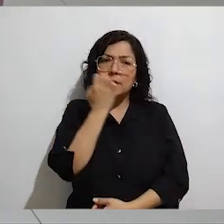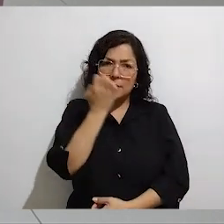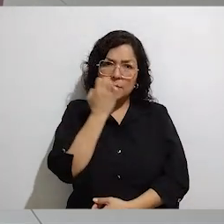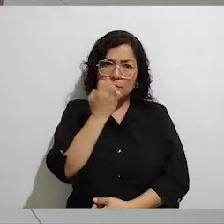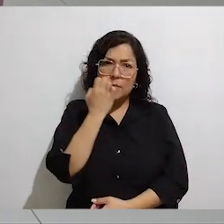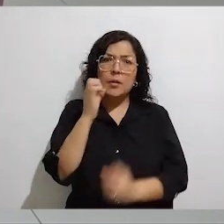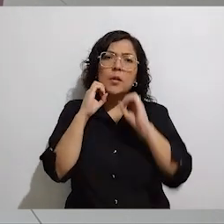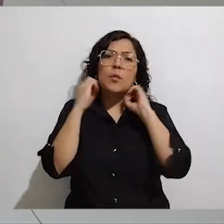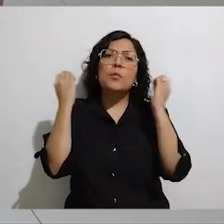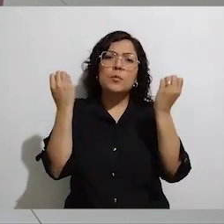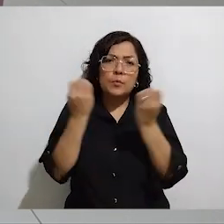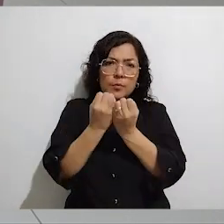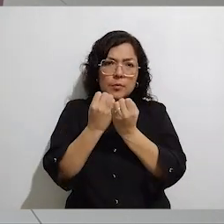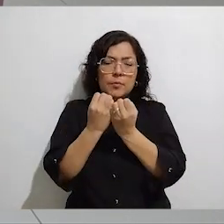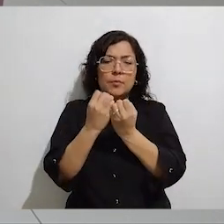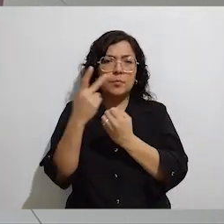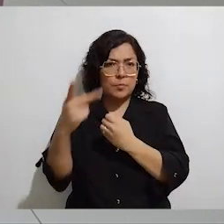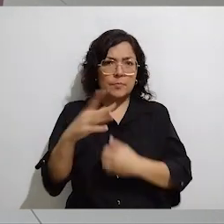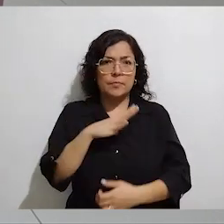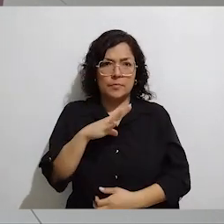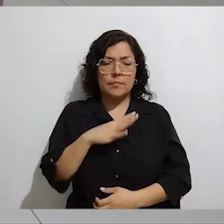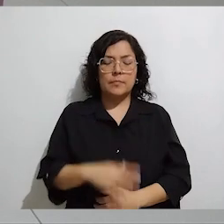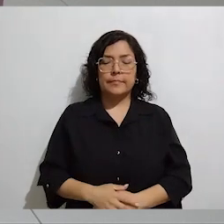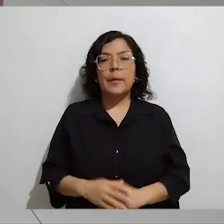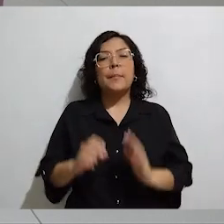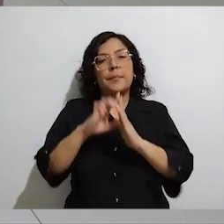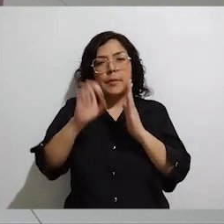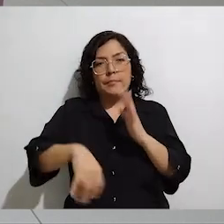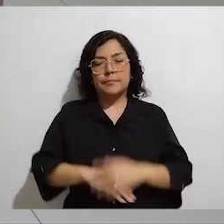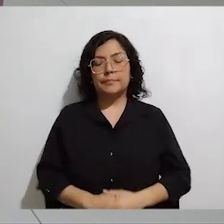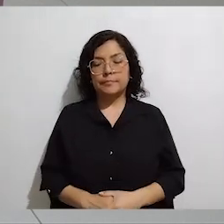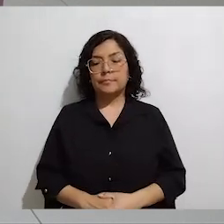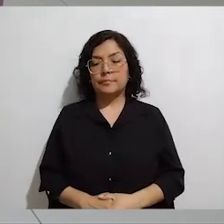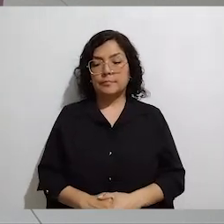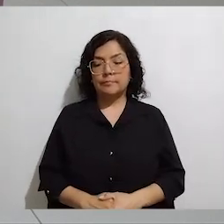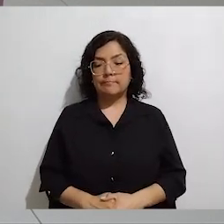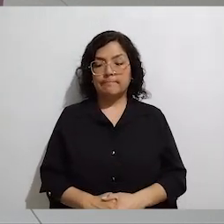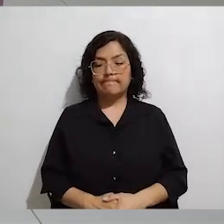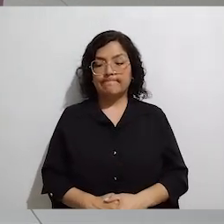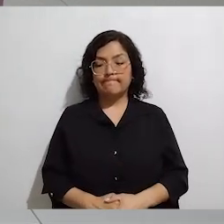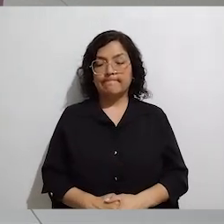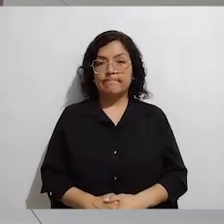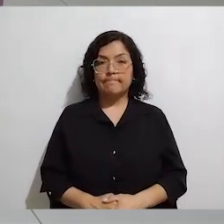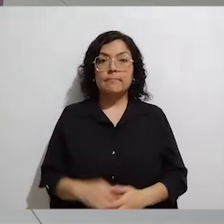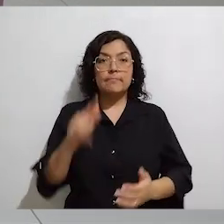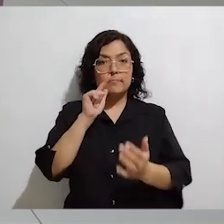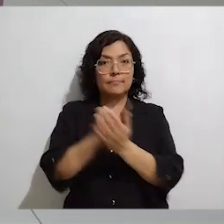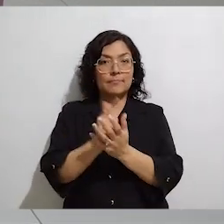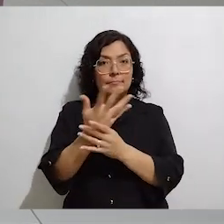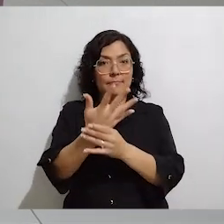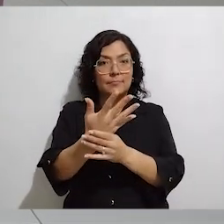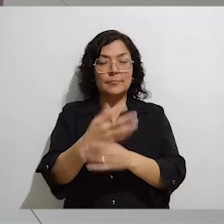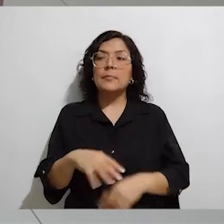educativas, organizaciones de la sociedad civil. Por ejemplo, un conforme la ley, uno de los mecanismos es la